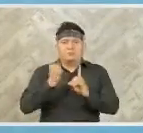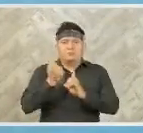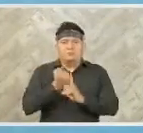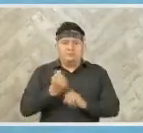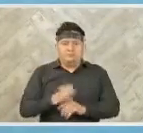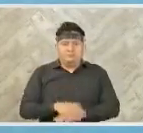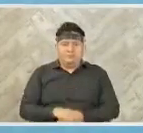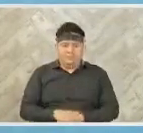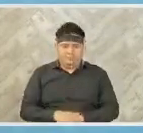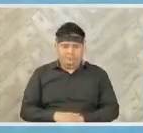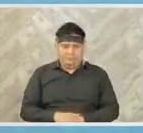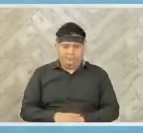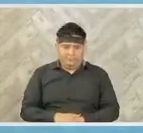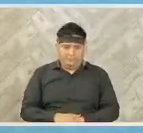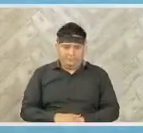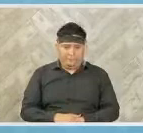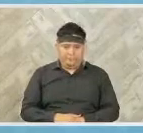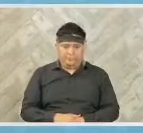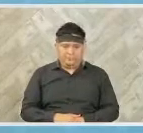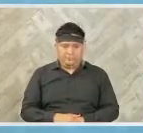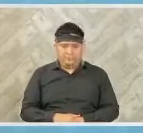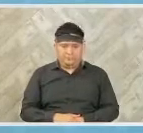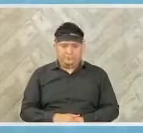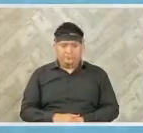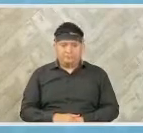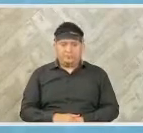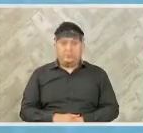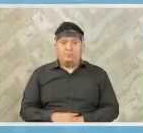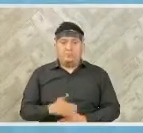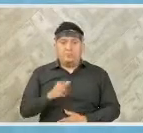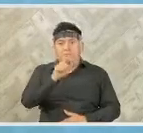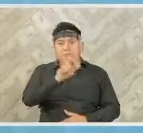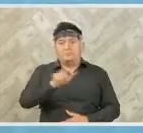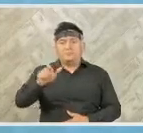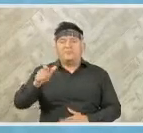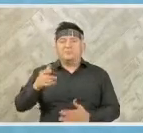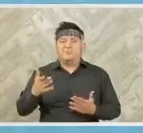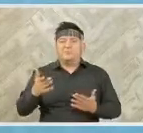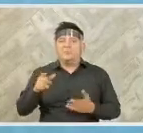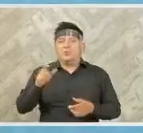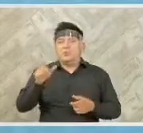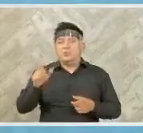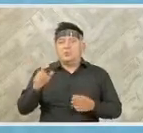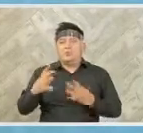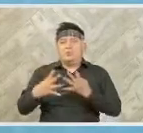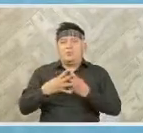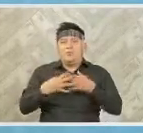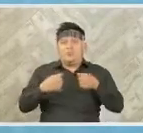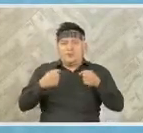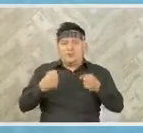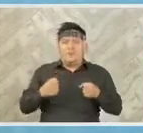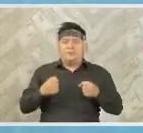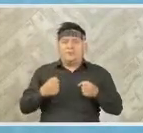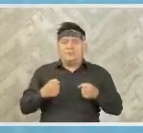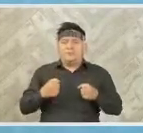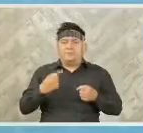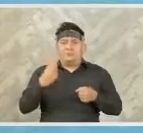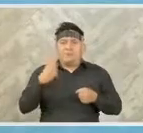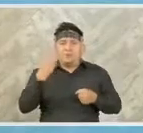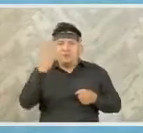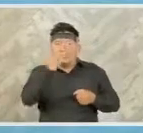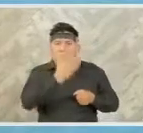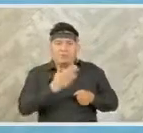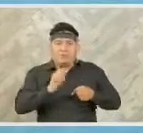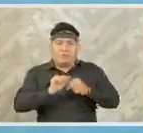Pero igualmente, con las personas privadas de la libertad, llevamos pruebas de COVID